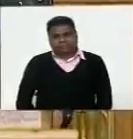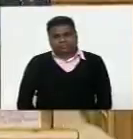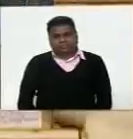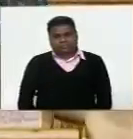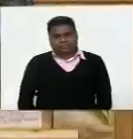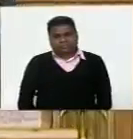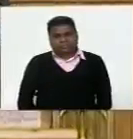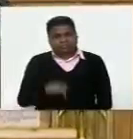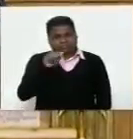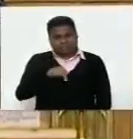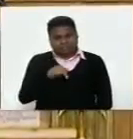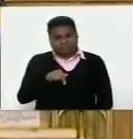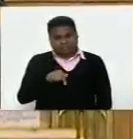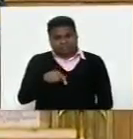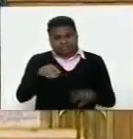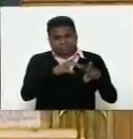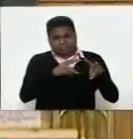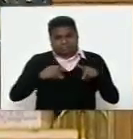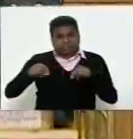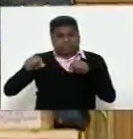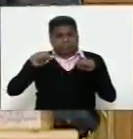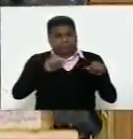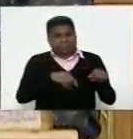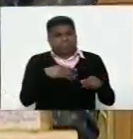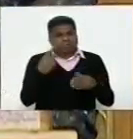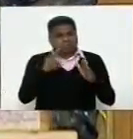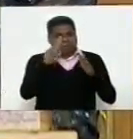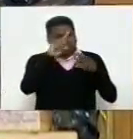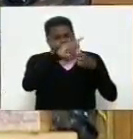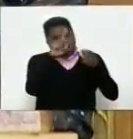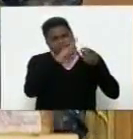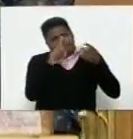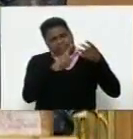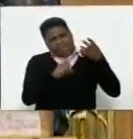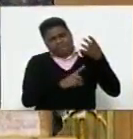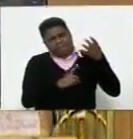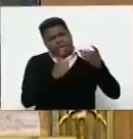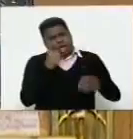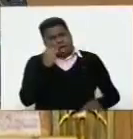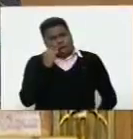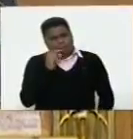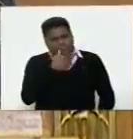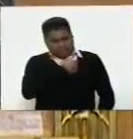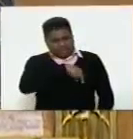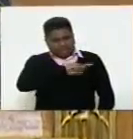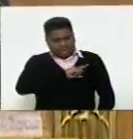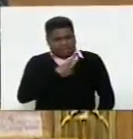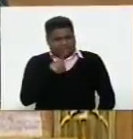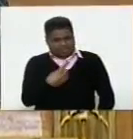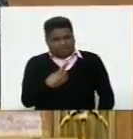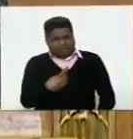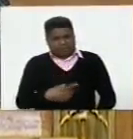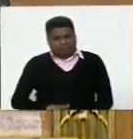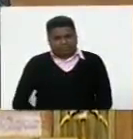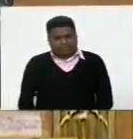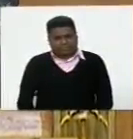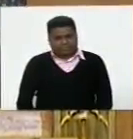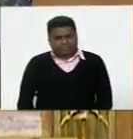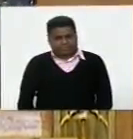de esta tierra, con lo que ya describía Bartolomé de las Casas, la